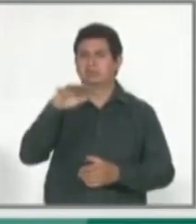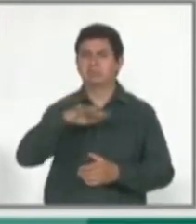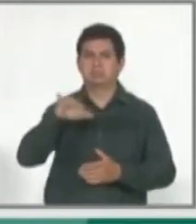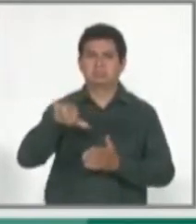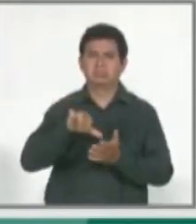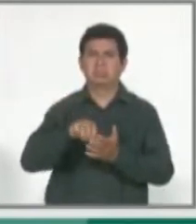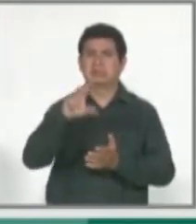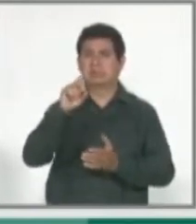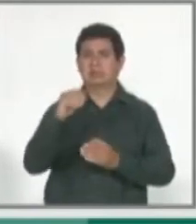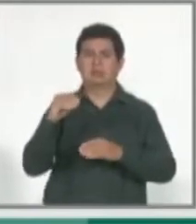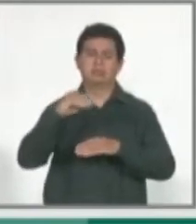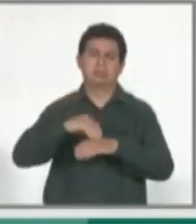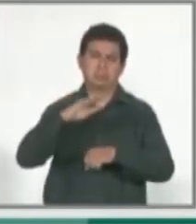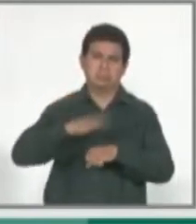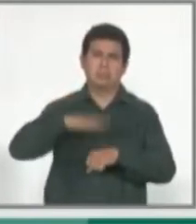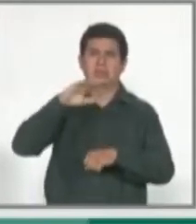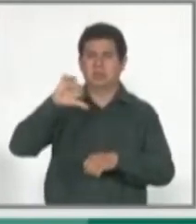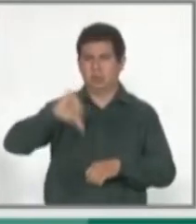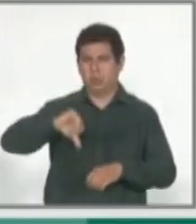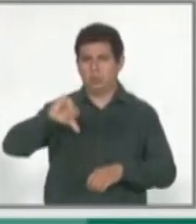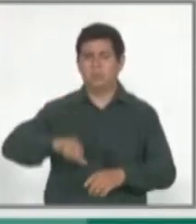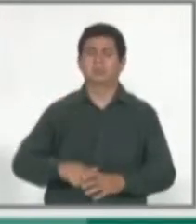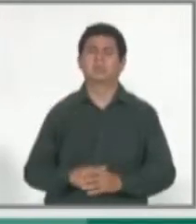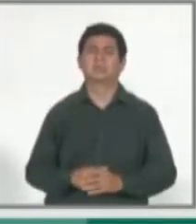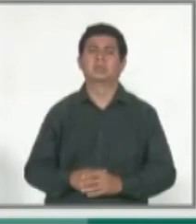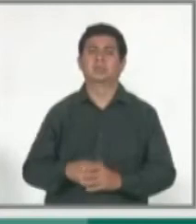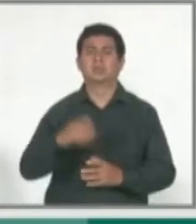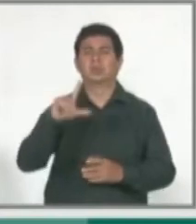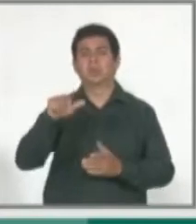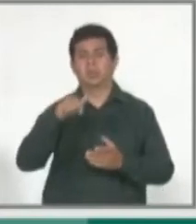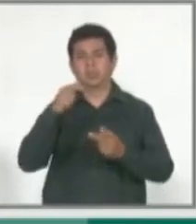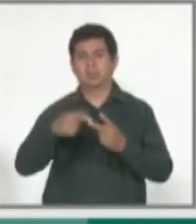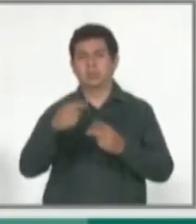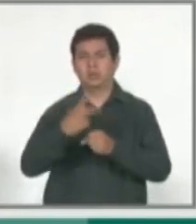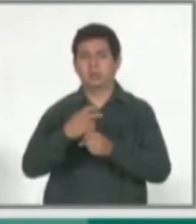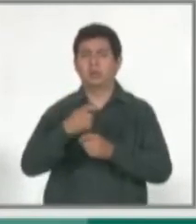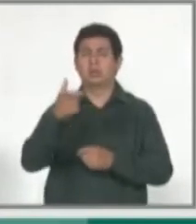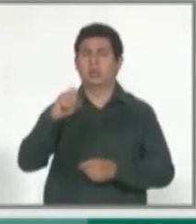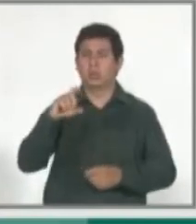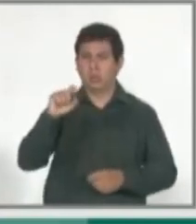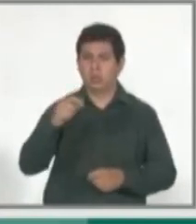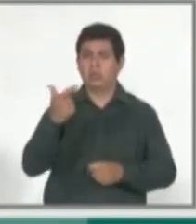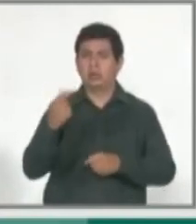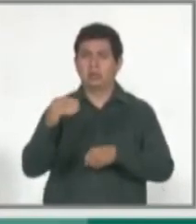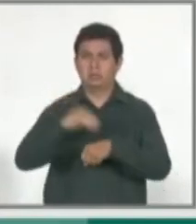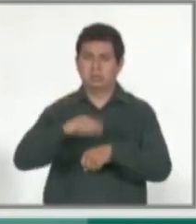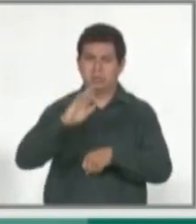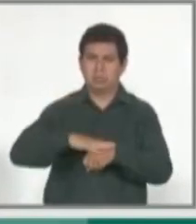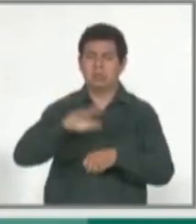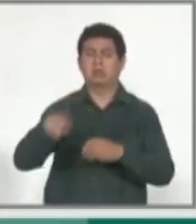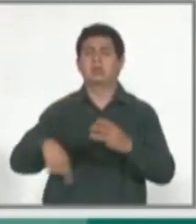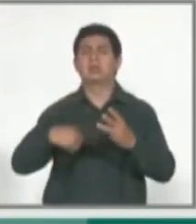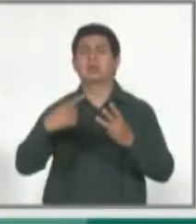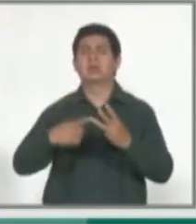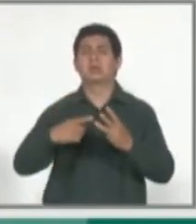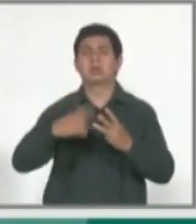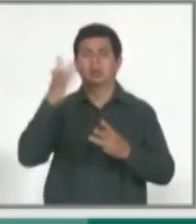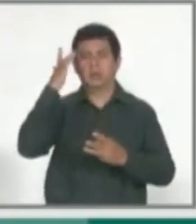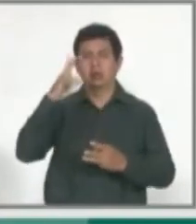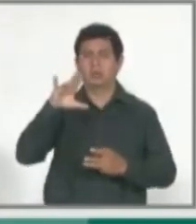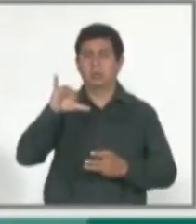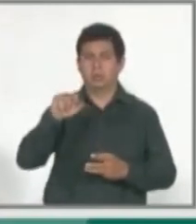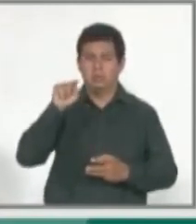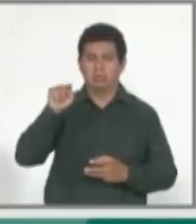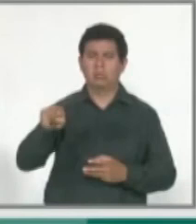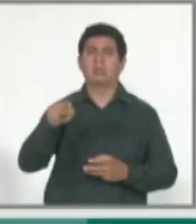con 30 casos nuevos al día de hoy santa cruz xoxocotlán con siete casos nuevos santa lucia del